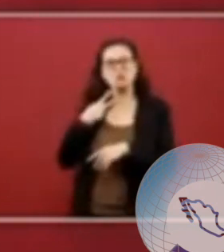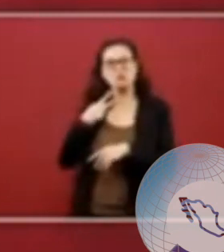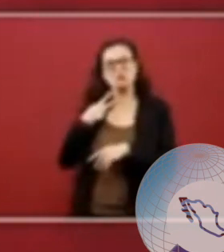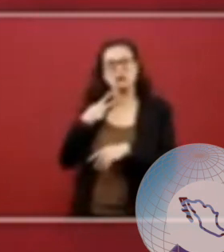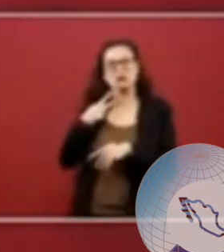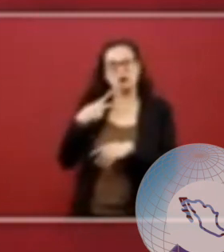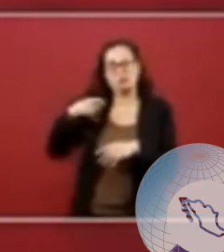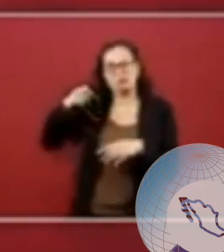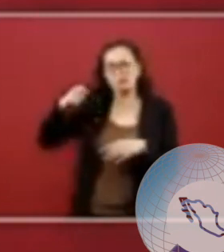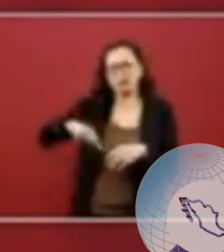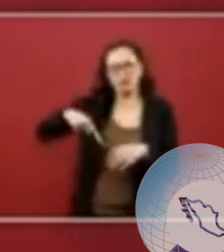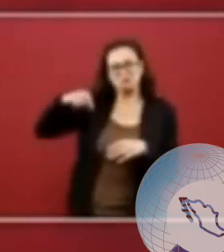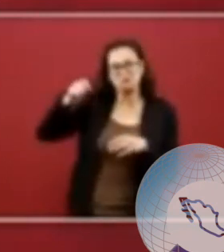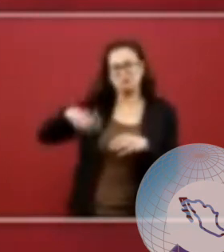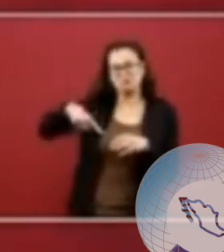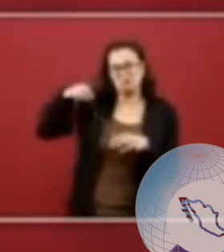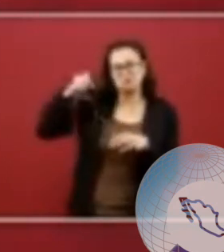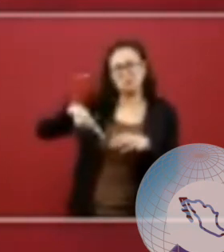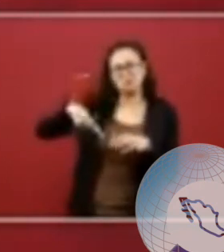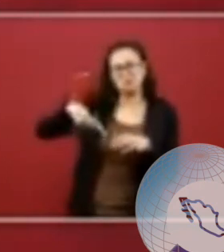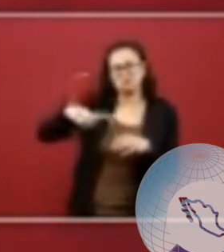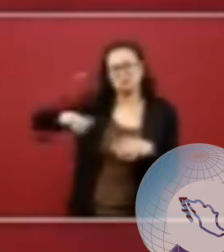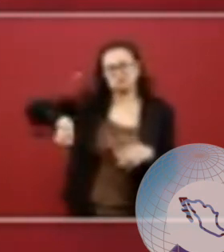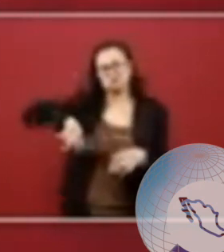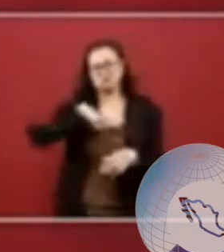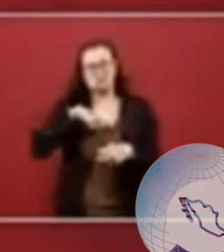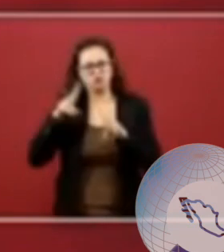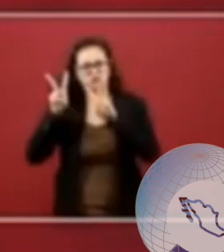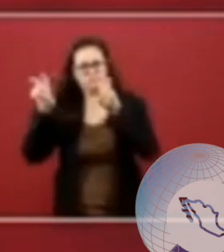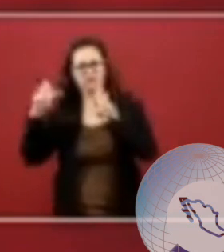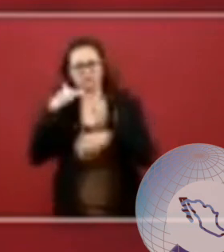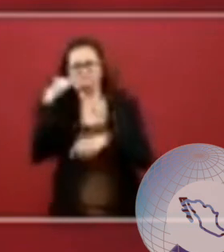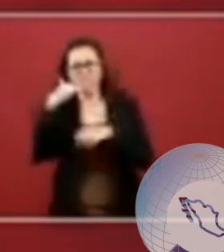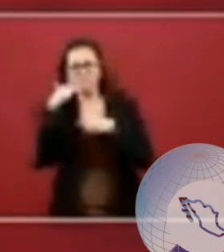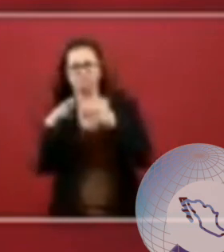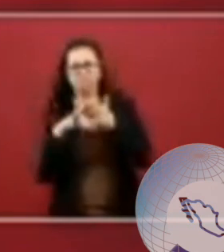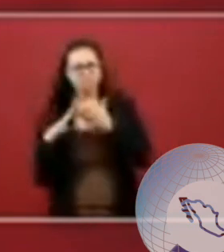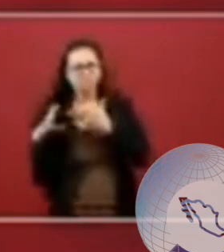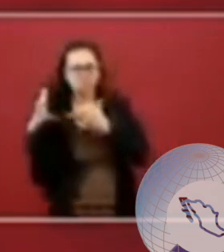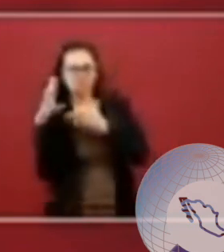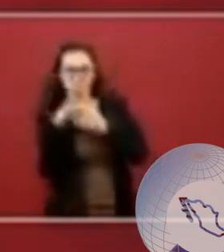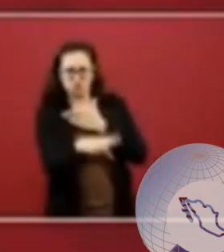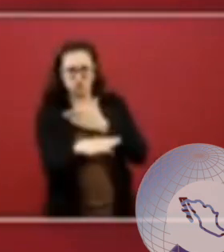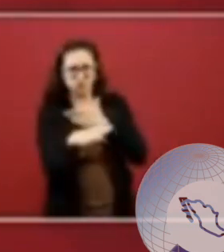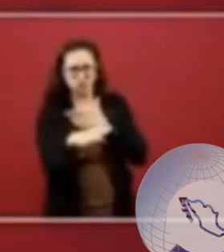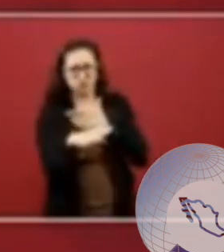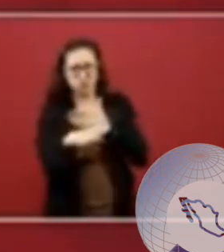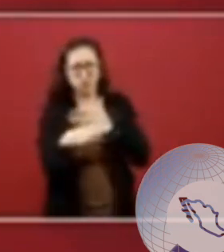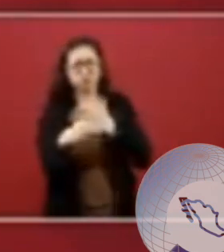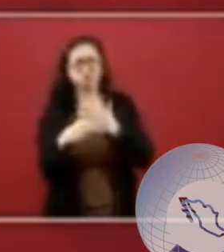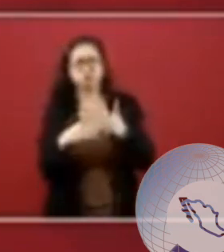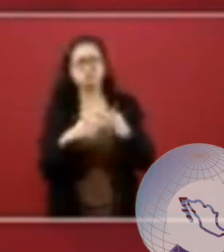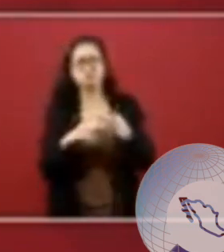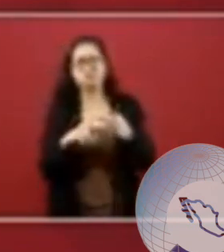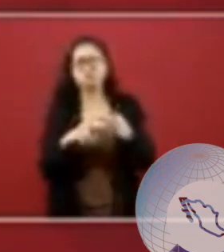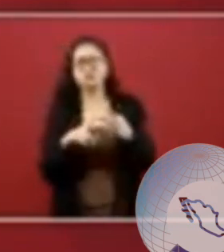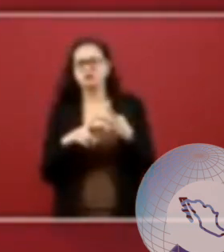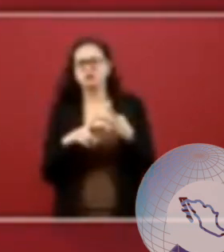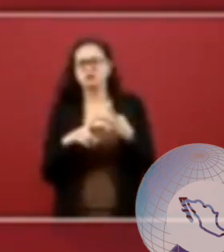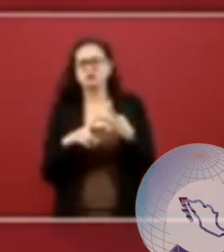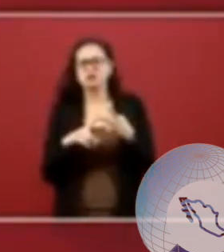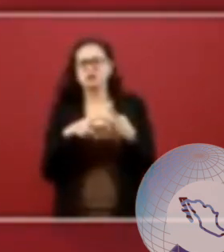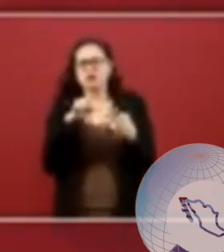la corrupción y además siempre que hablábamos de